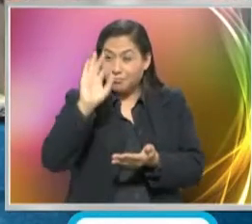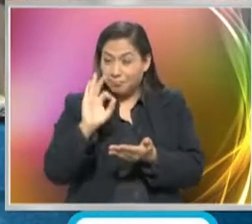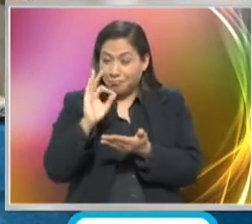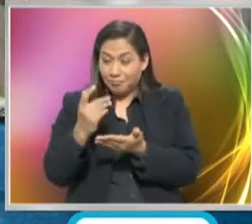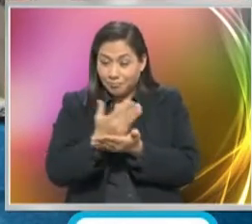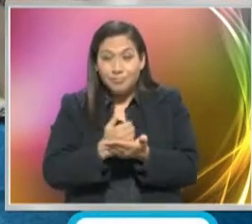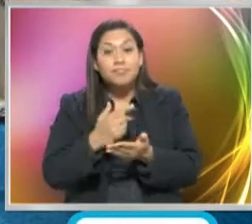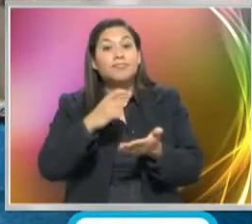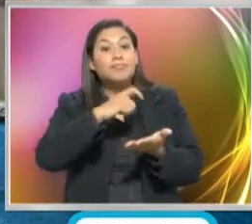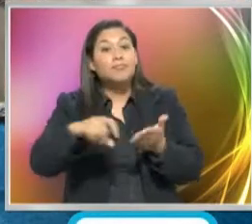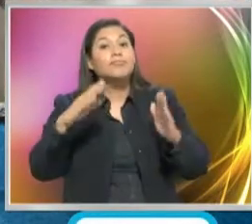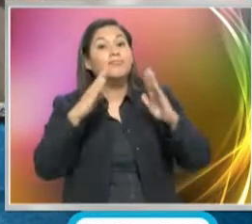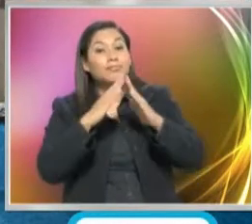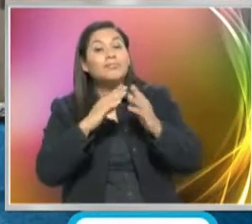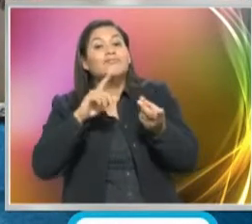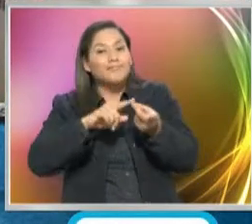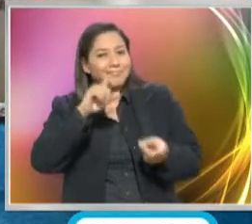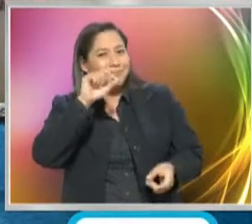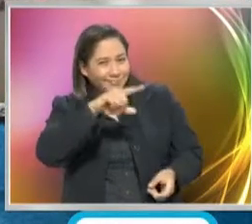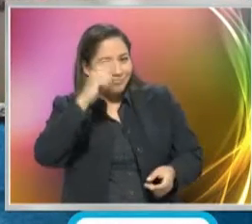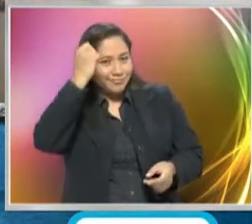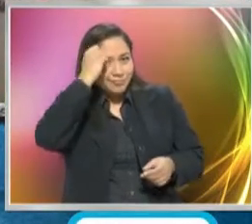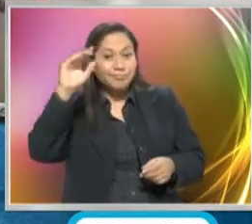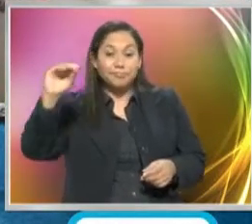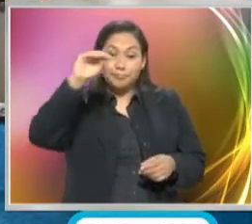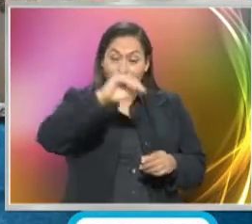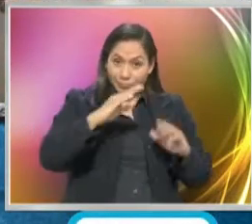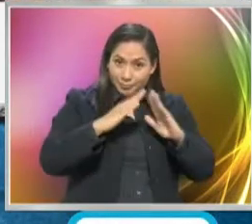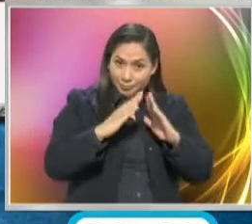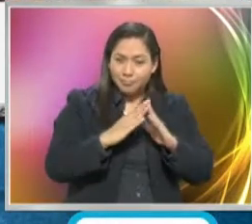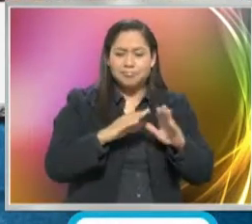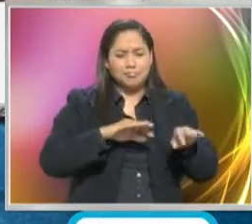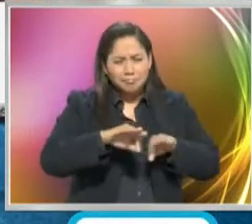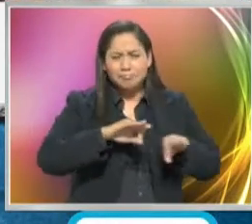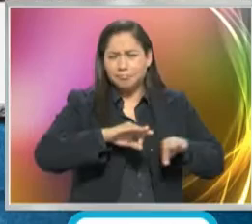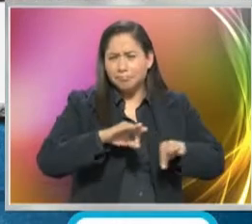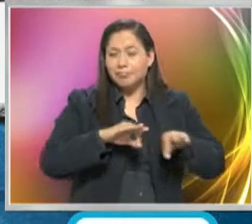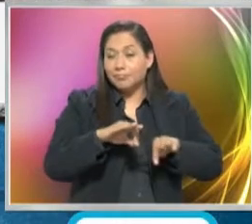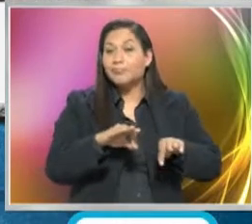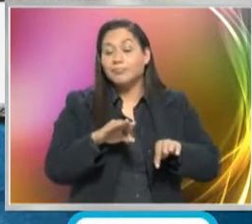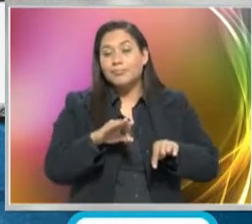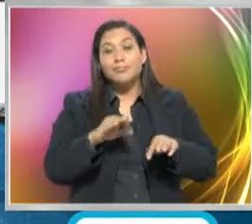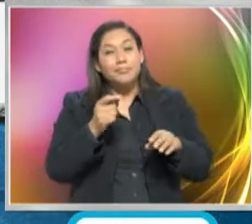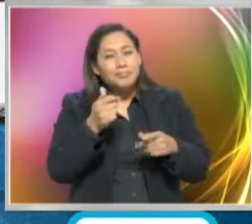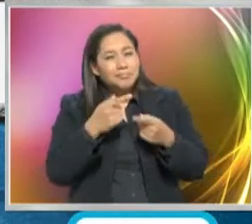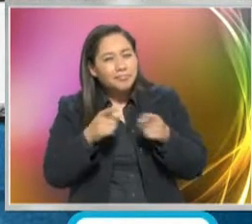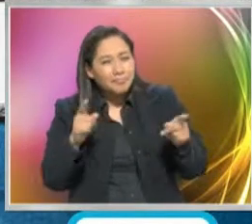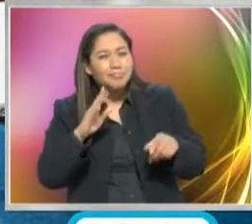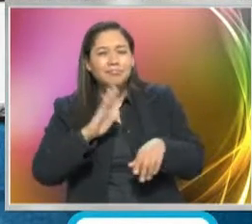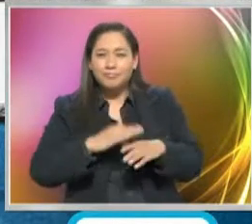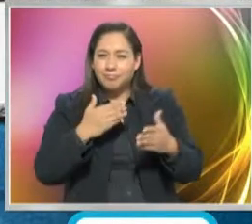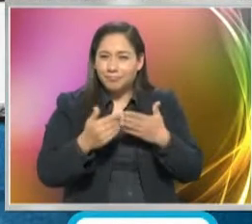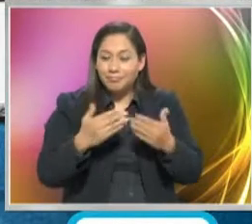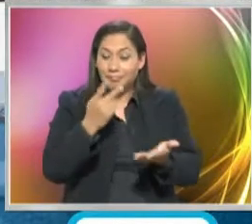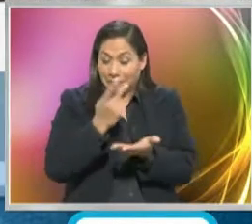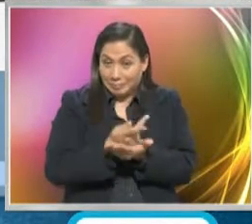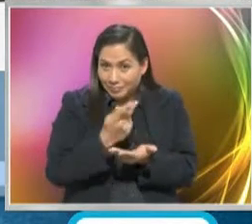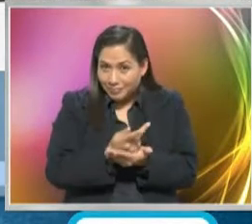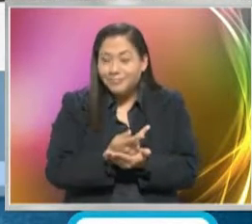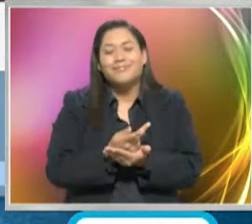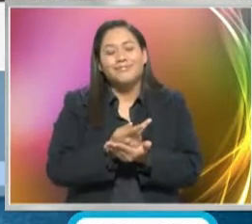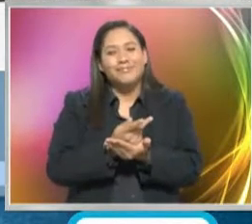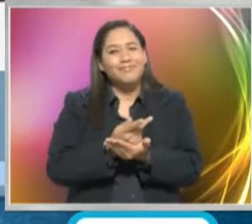compró una casa en Taxco. Mira. Y entonces se mudó para allá y empezó a trabajar de una manera diferente, mucho más moderna, la platería que